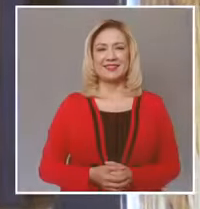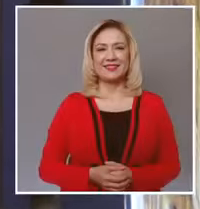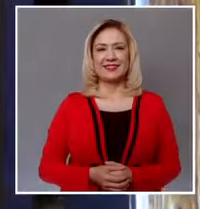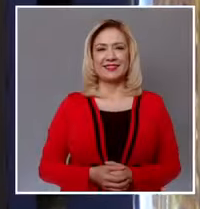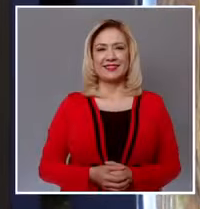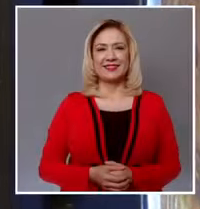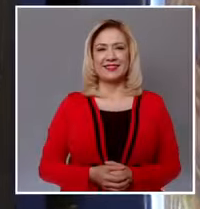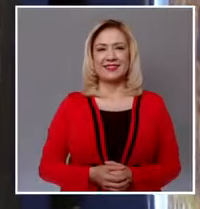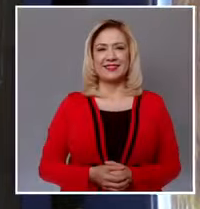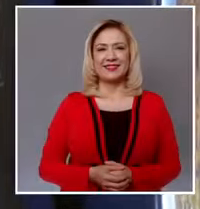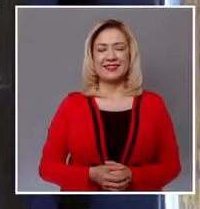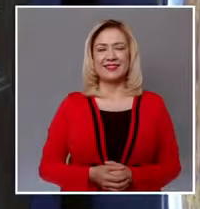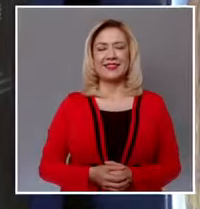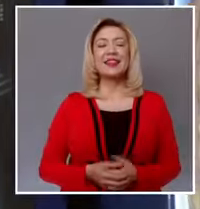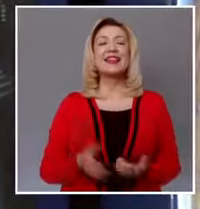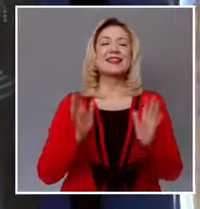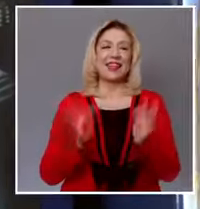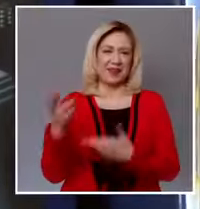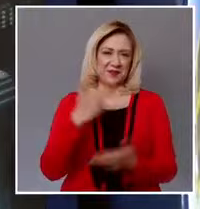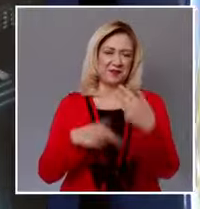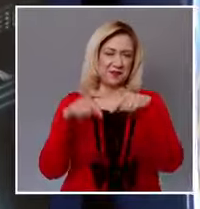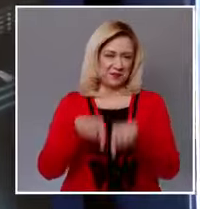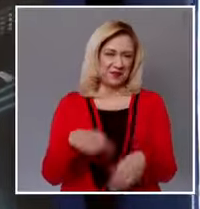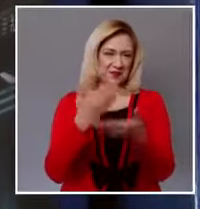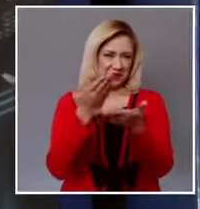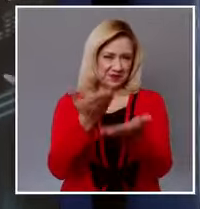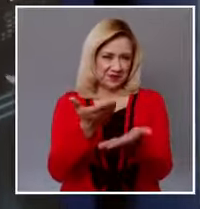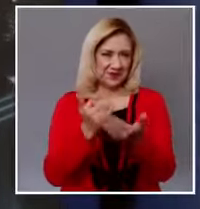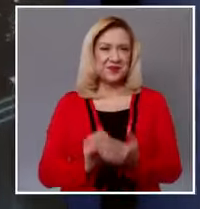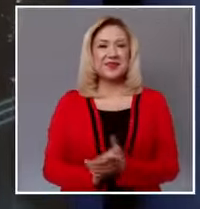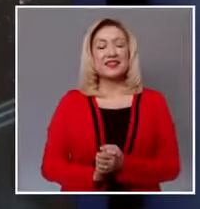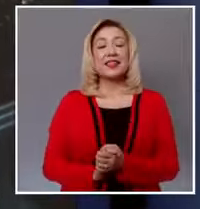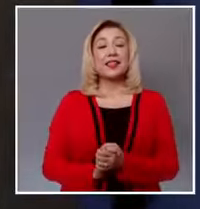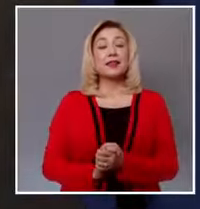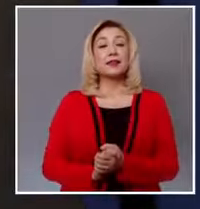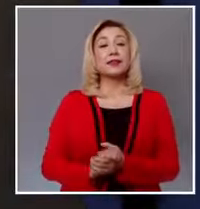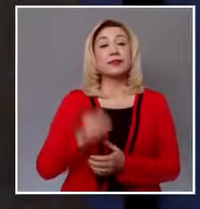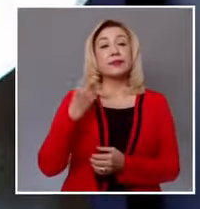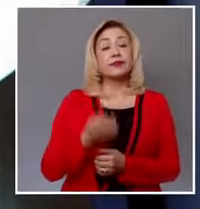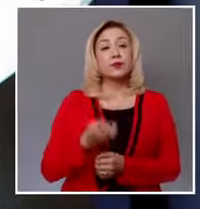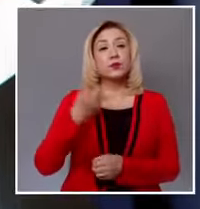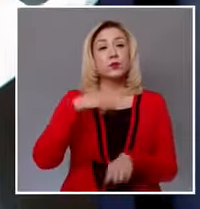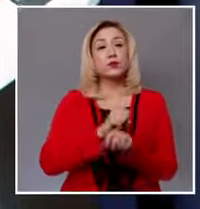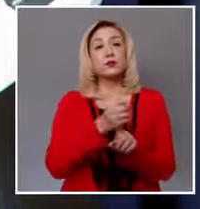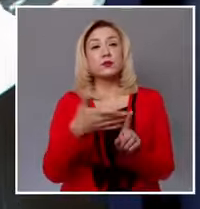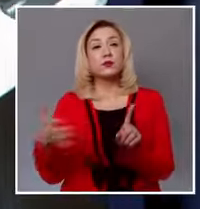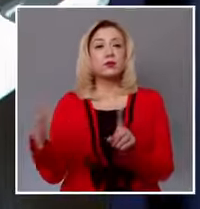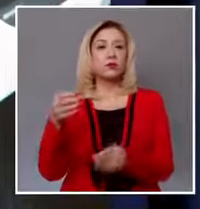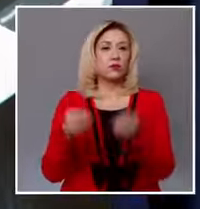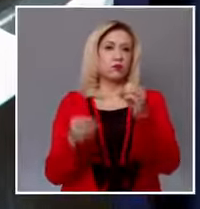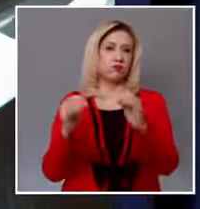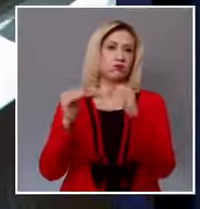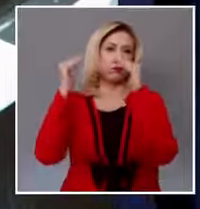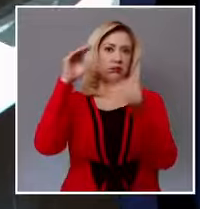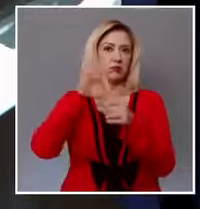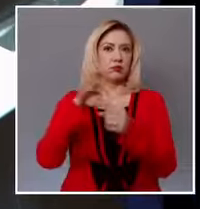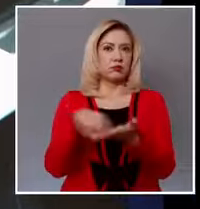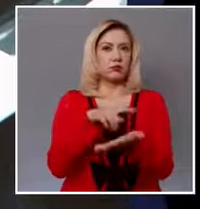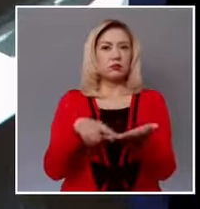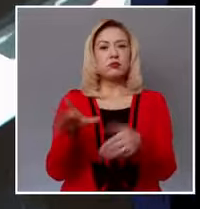Ya estamos de regreso en Semanario Judicial. En esta semana, la Sala Superior del Tribunal Electoral autorizó a la